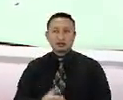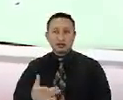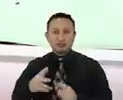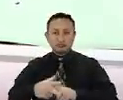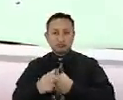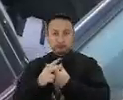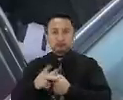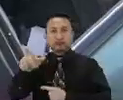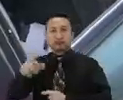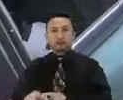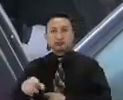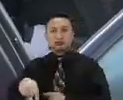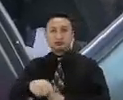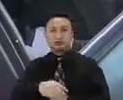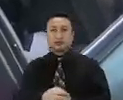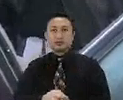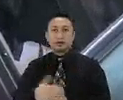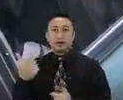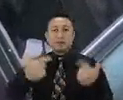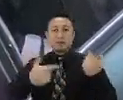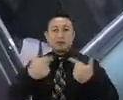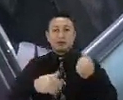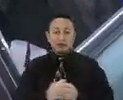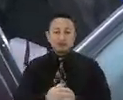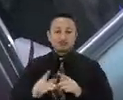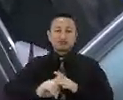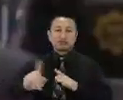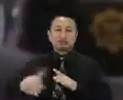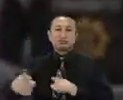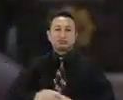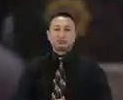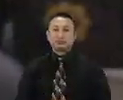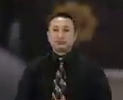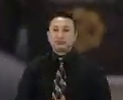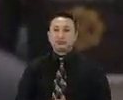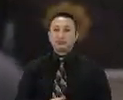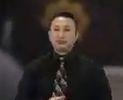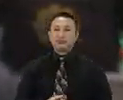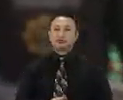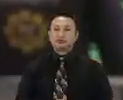pista de los sicarios, quienes, tras dejar heridos a sus víctimas, escaparon. Informó Javier Rosero.